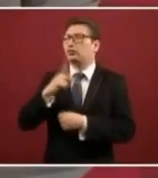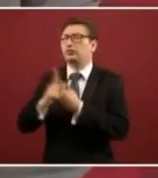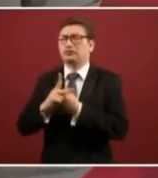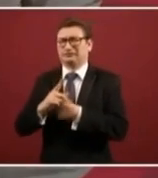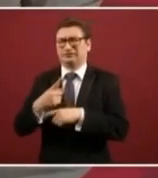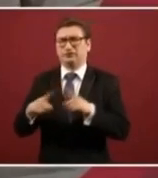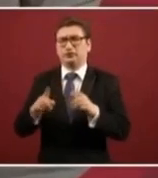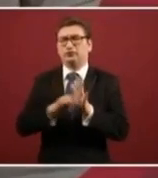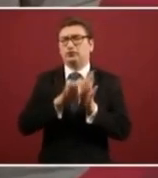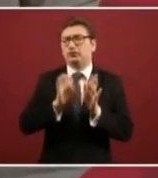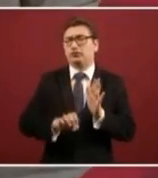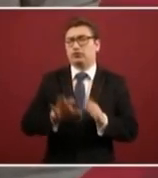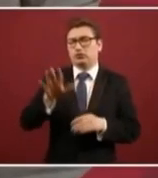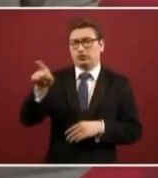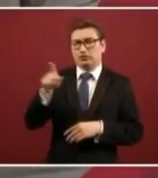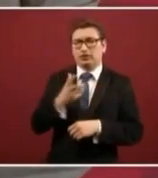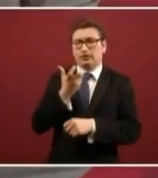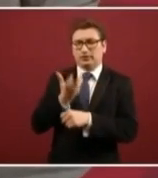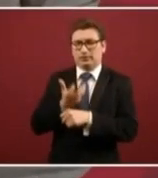por ejemplo,